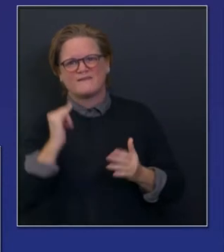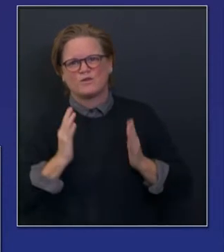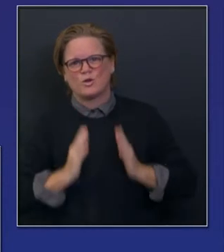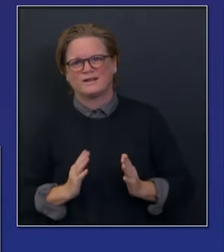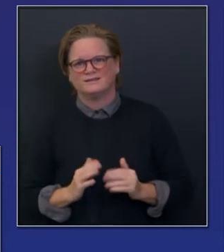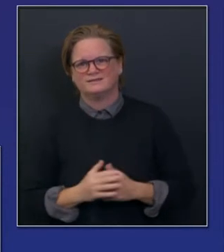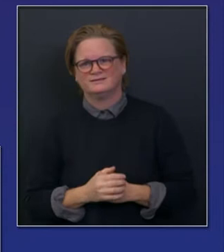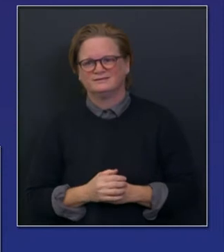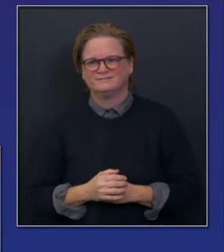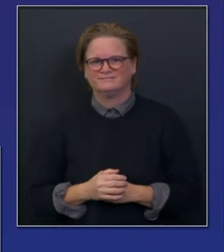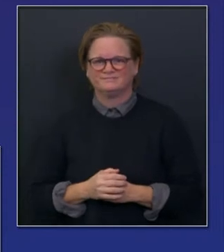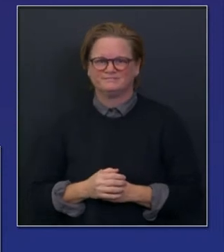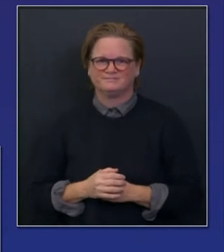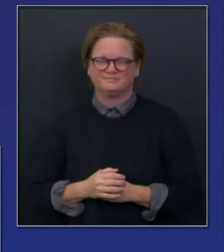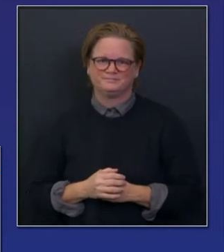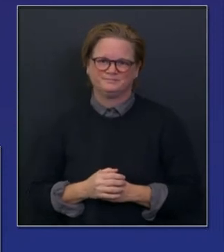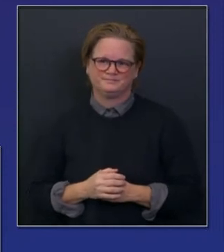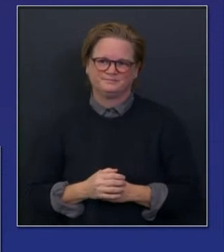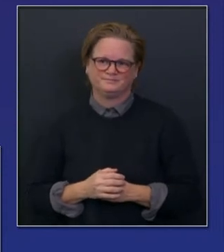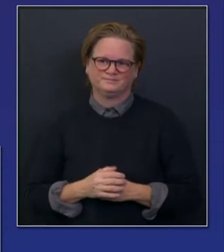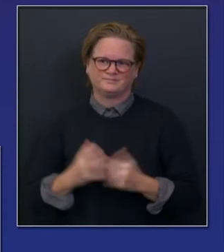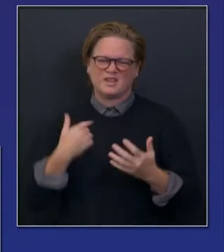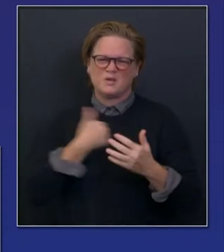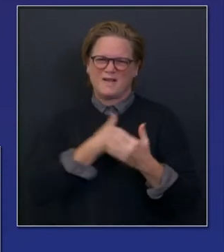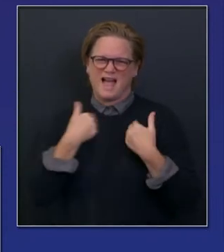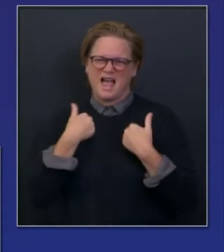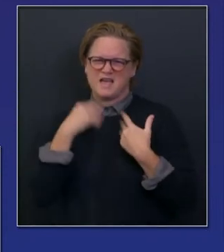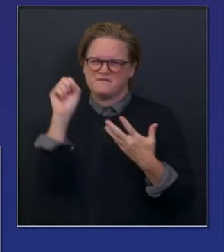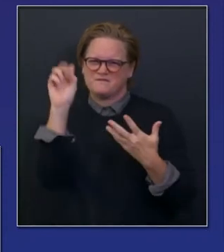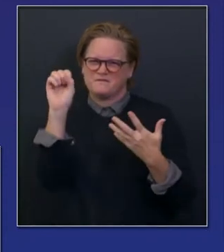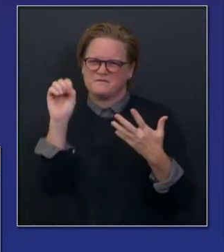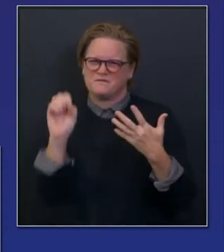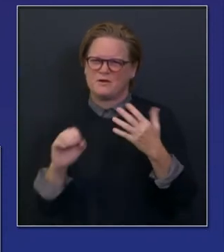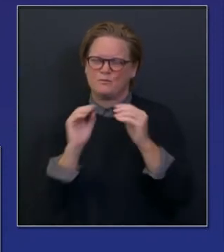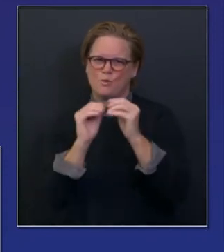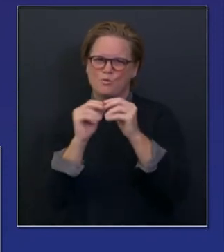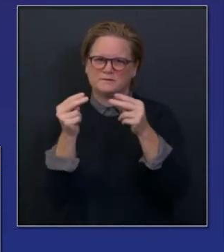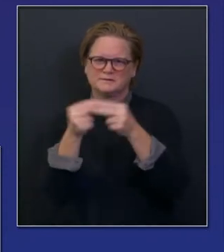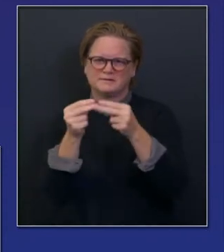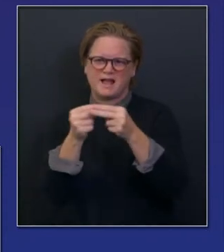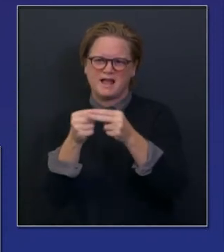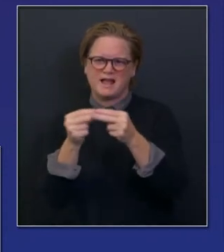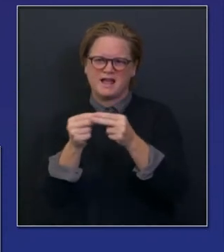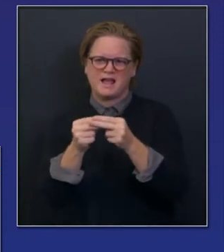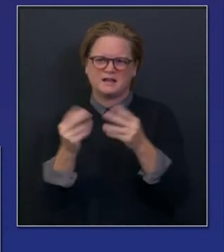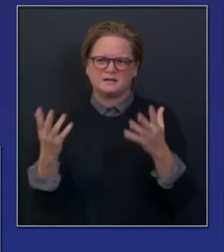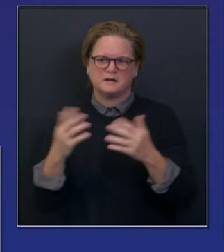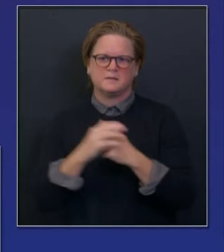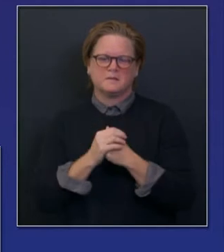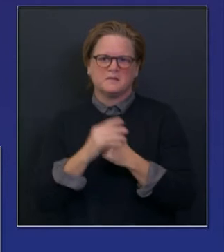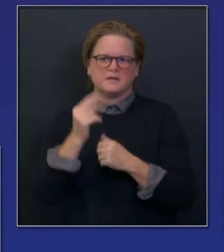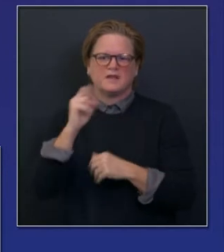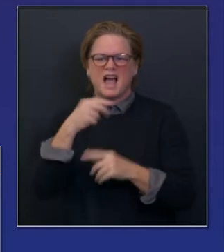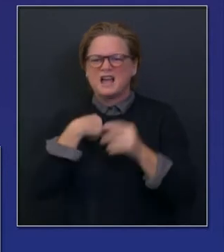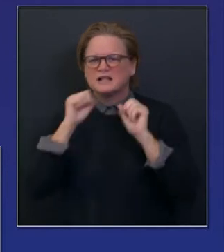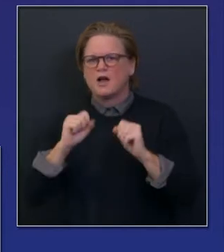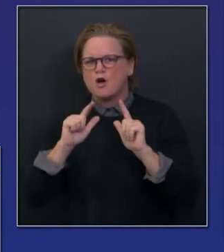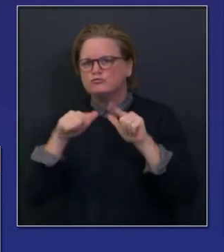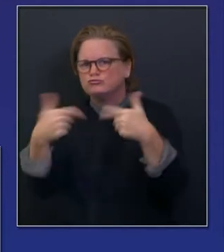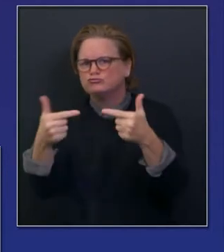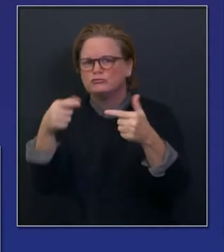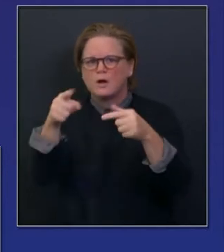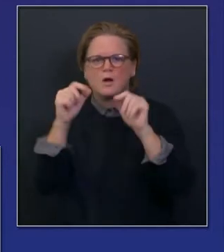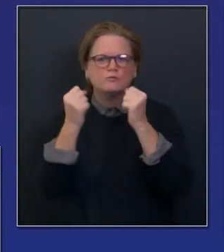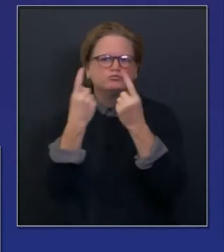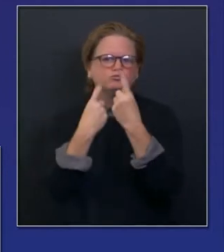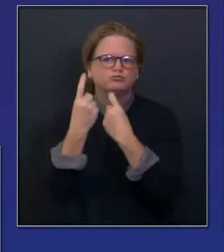supuesto. En un momento vamos a repasar las transparencias restantes y contestaremos sus preguntas con el